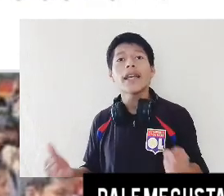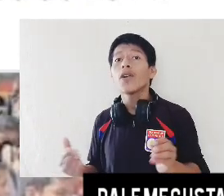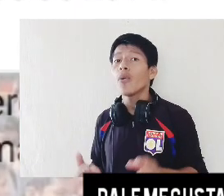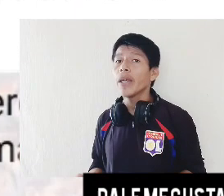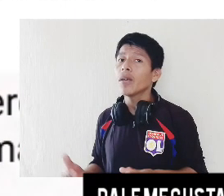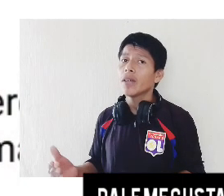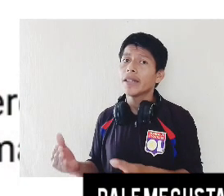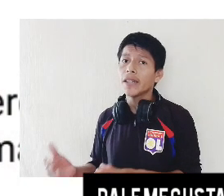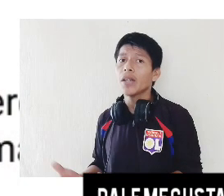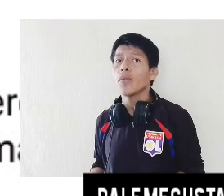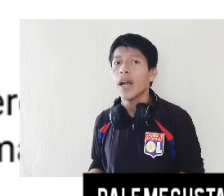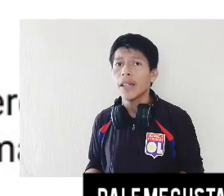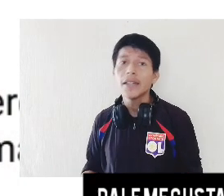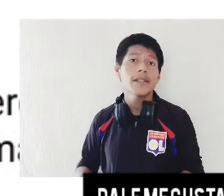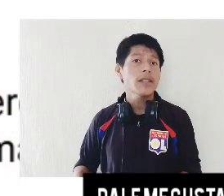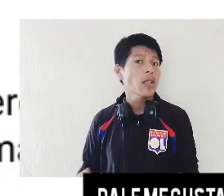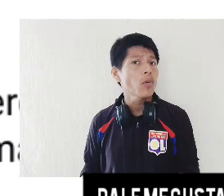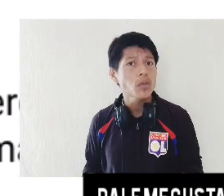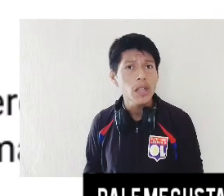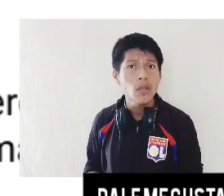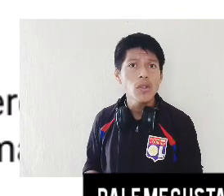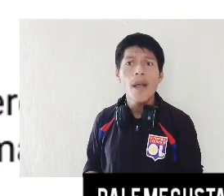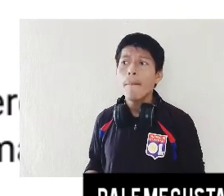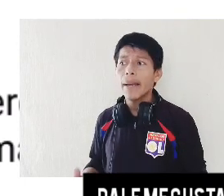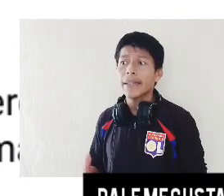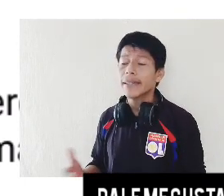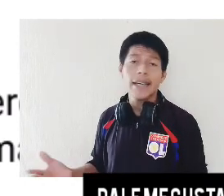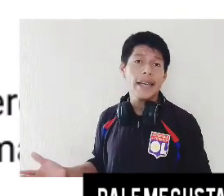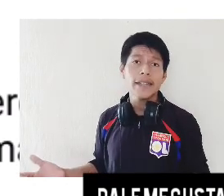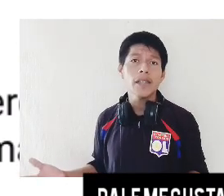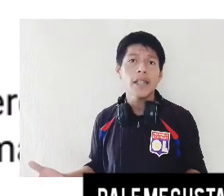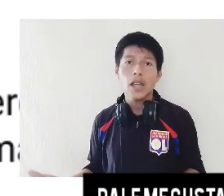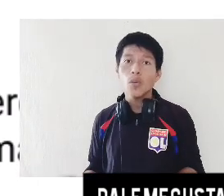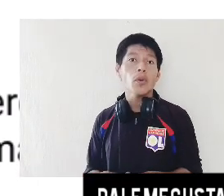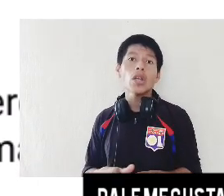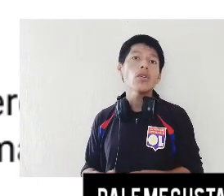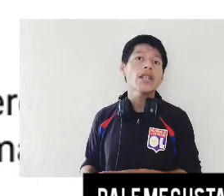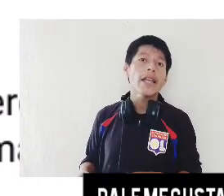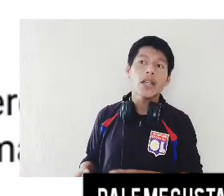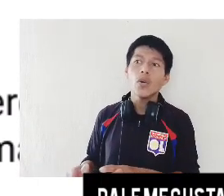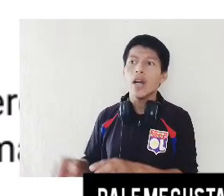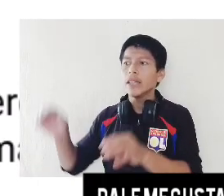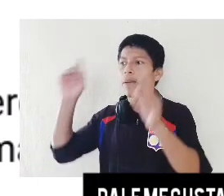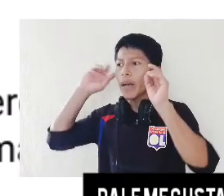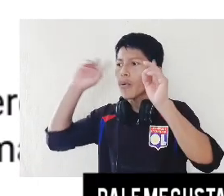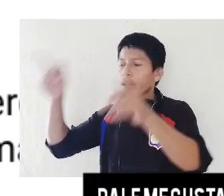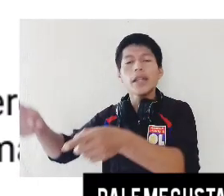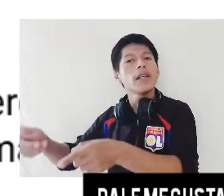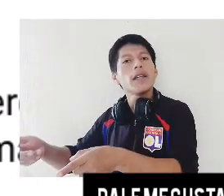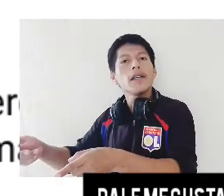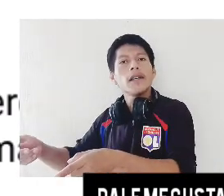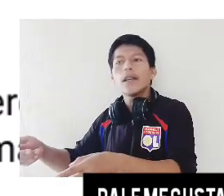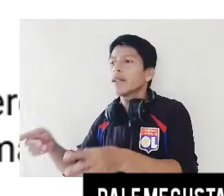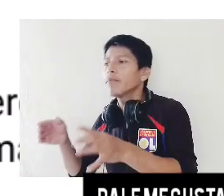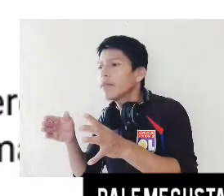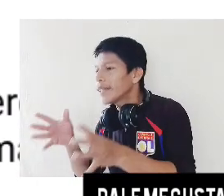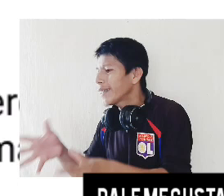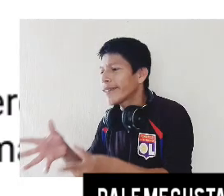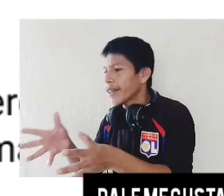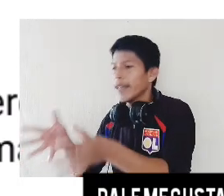pesar de que el gobierno le está echando ganas, le está echando los kilos para esclarecer este caso, porque no lo está dejando, ¡ay, ya me acordé!